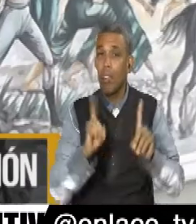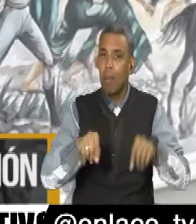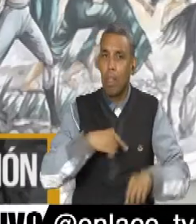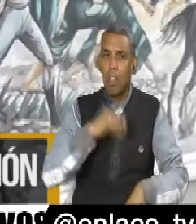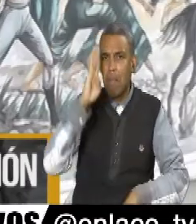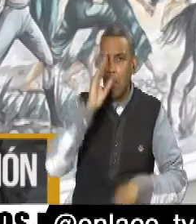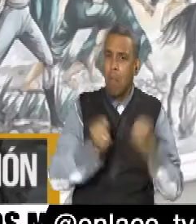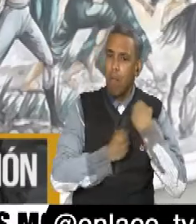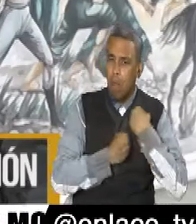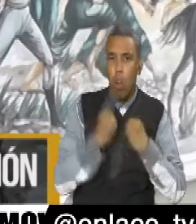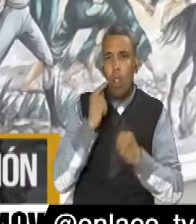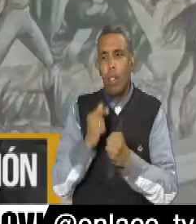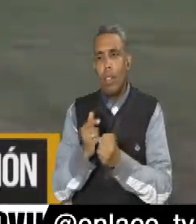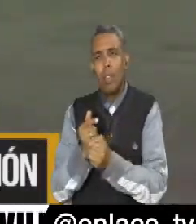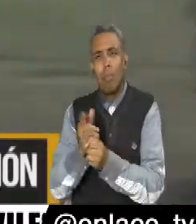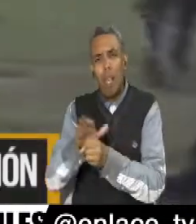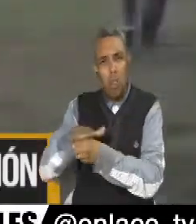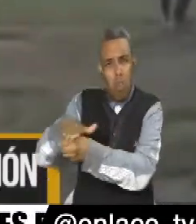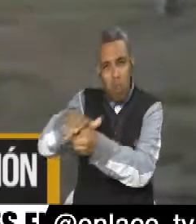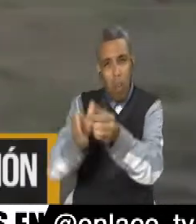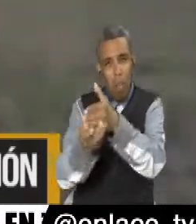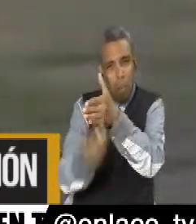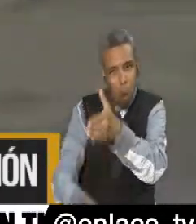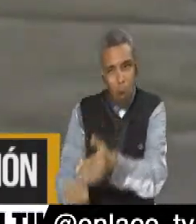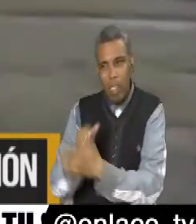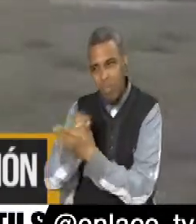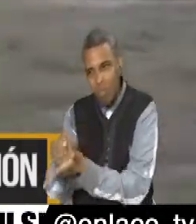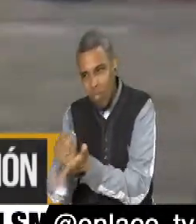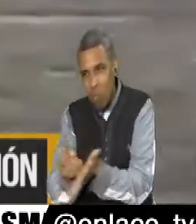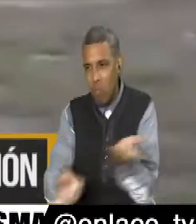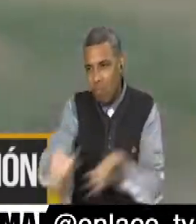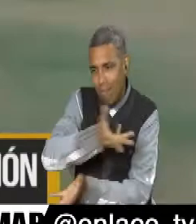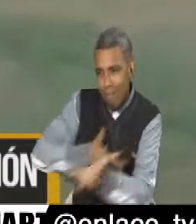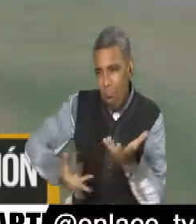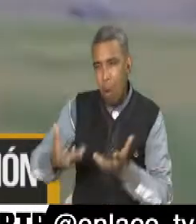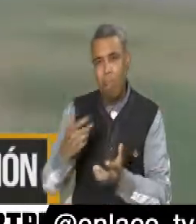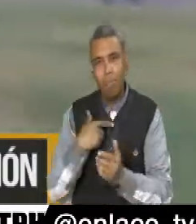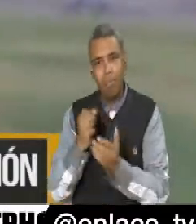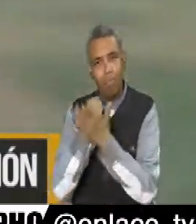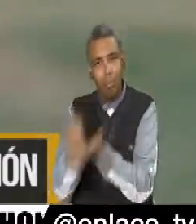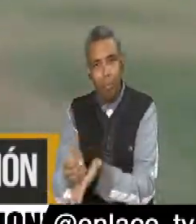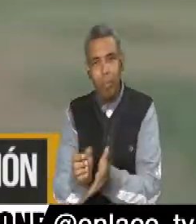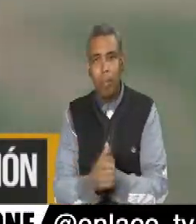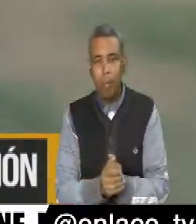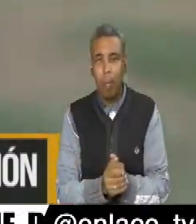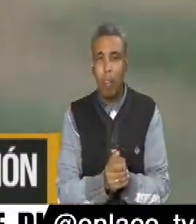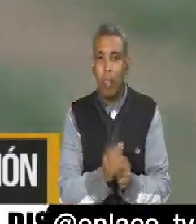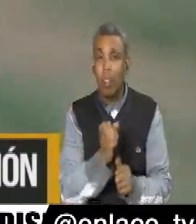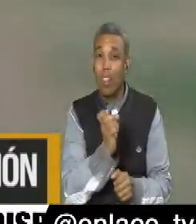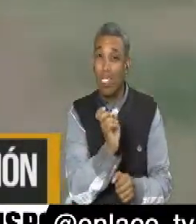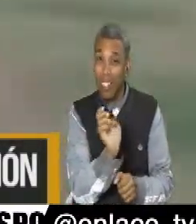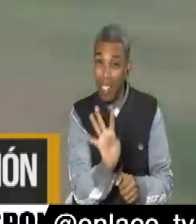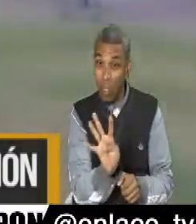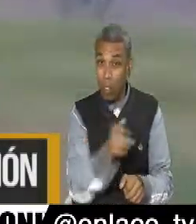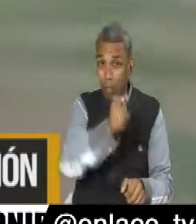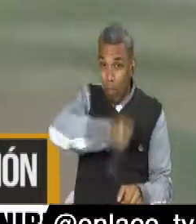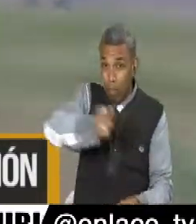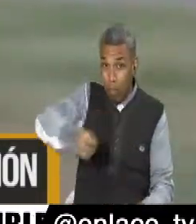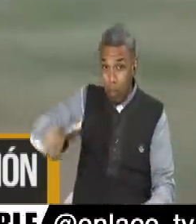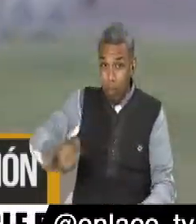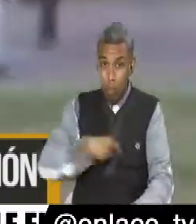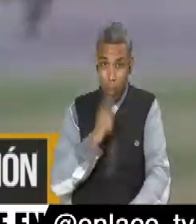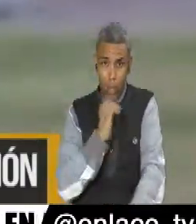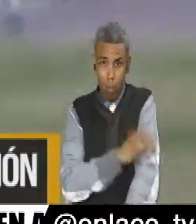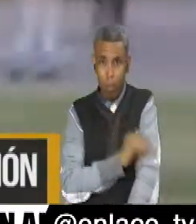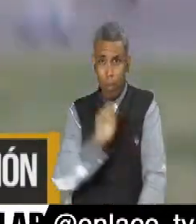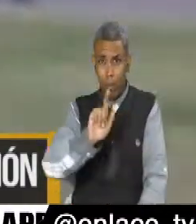diversión a las comunidades vulnerables. En lo que va corrido de 2017, 14 integrantes del ELN han sido capturados y 9 miembros